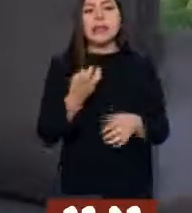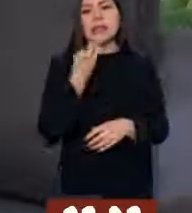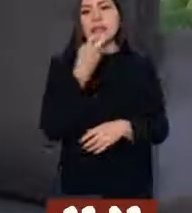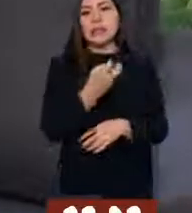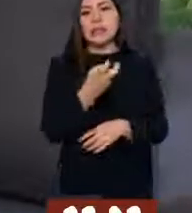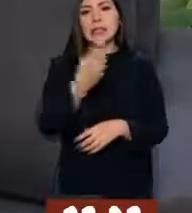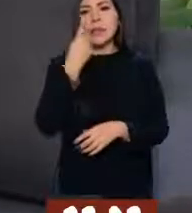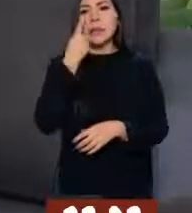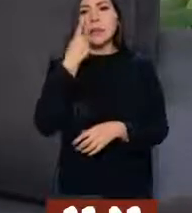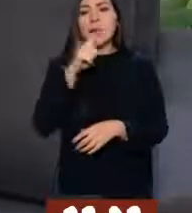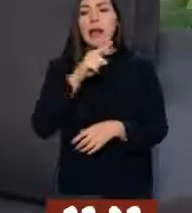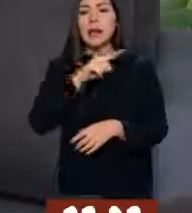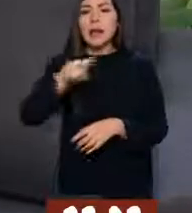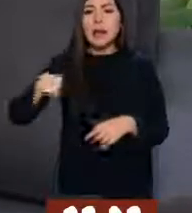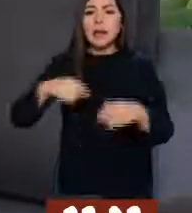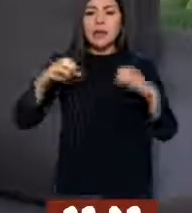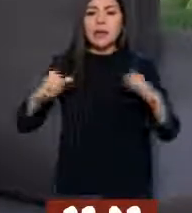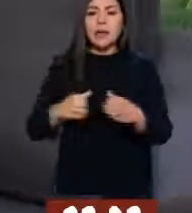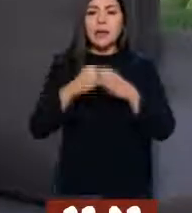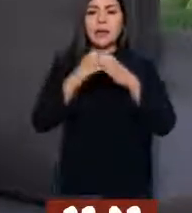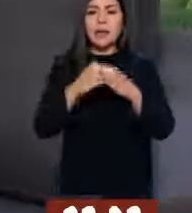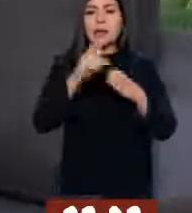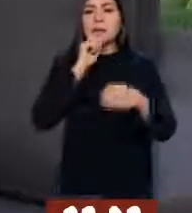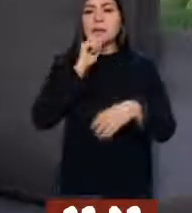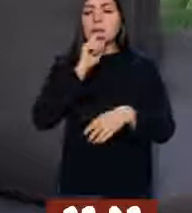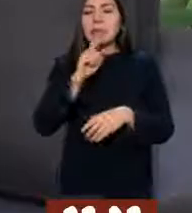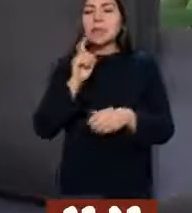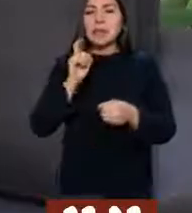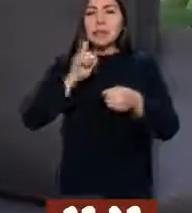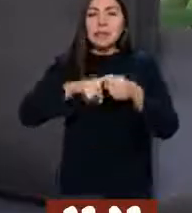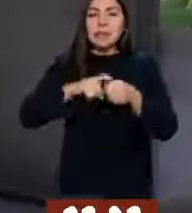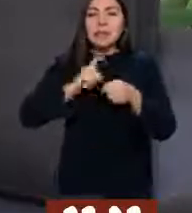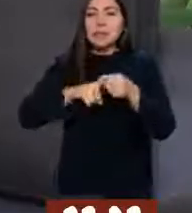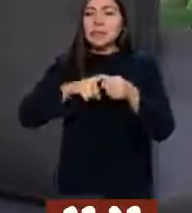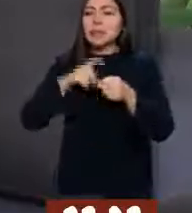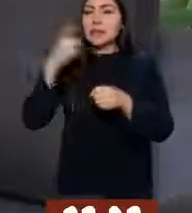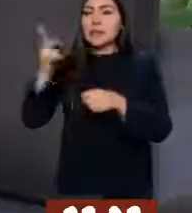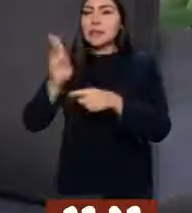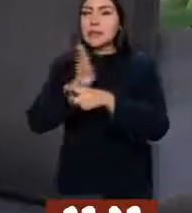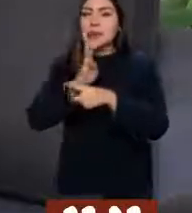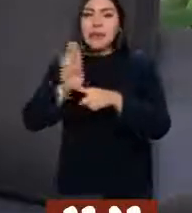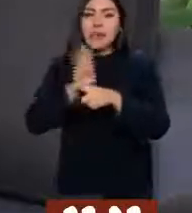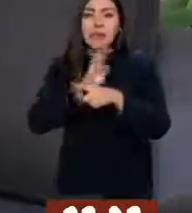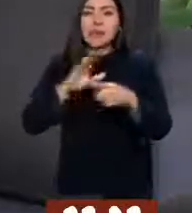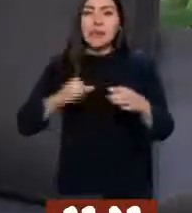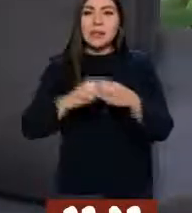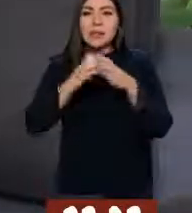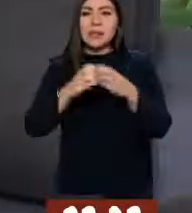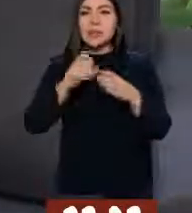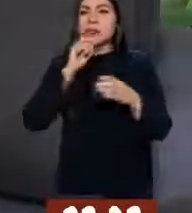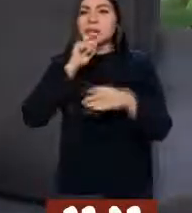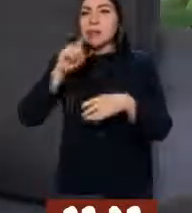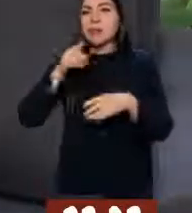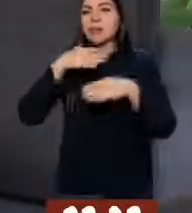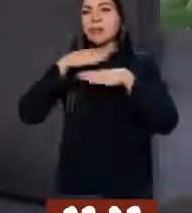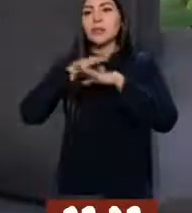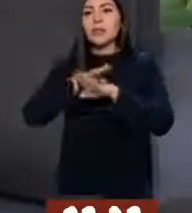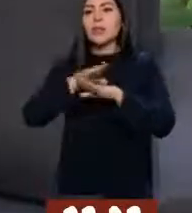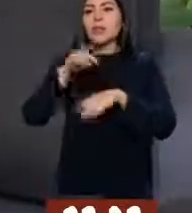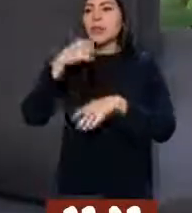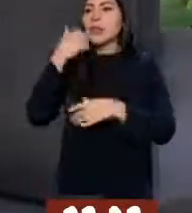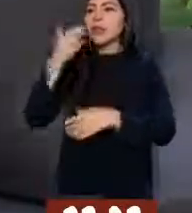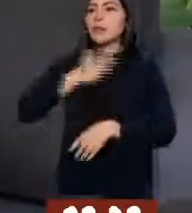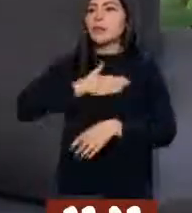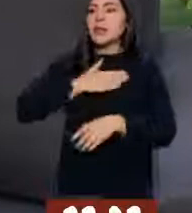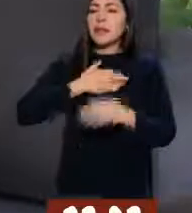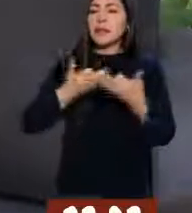estos sectores beneficiarios de esta realidad que tiene que ver otra vez con el tema del control del